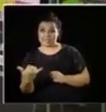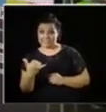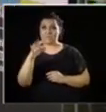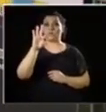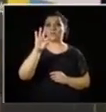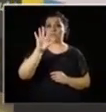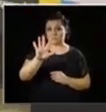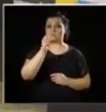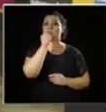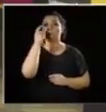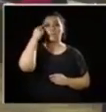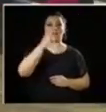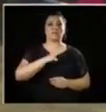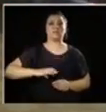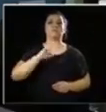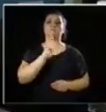el candidato para responder.